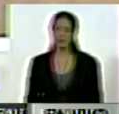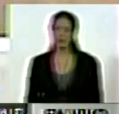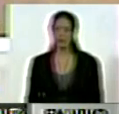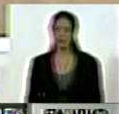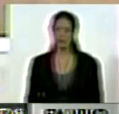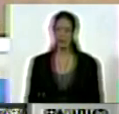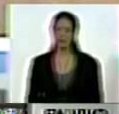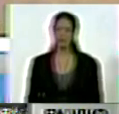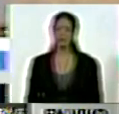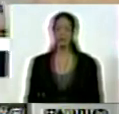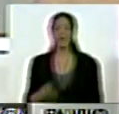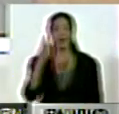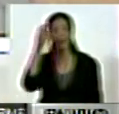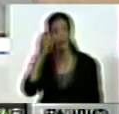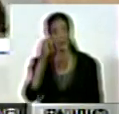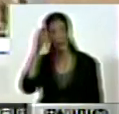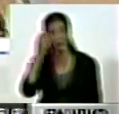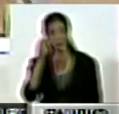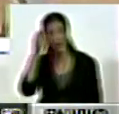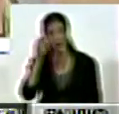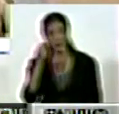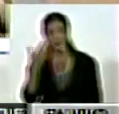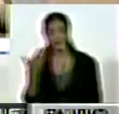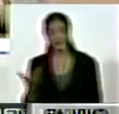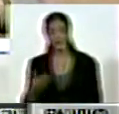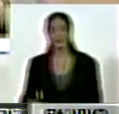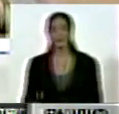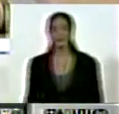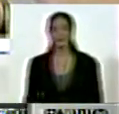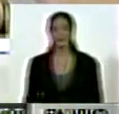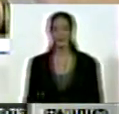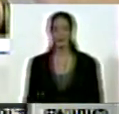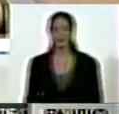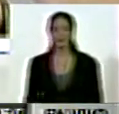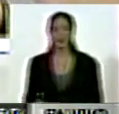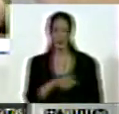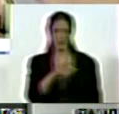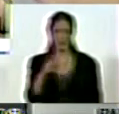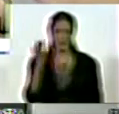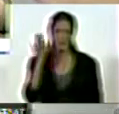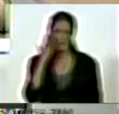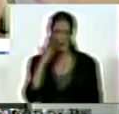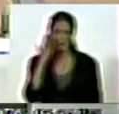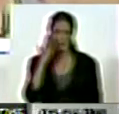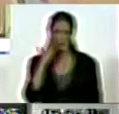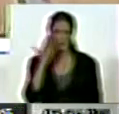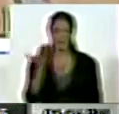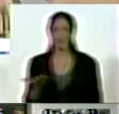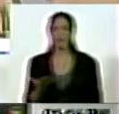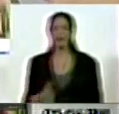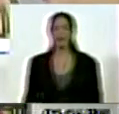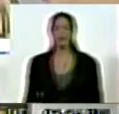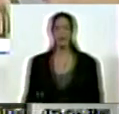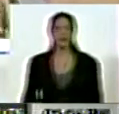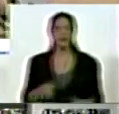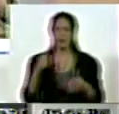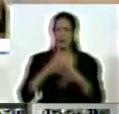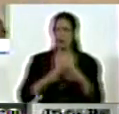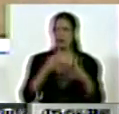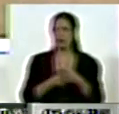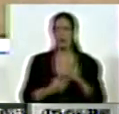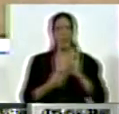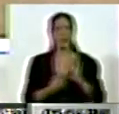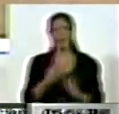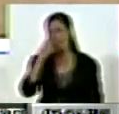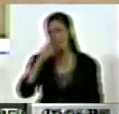Este diputado que está usurpando funciones, ustedes bien saben que se ha dedicado a desprestigiar a